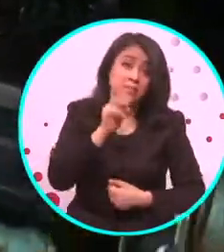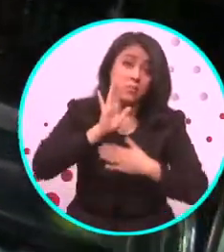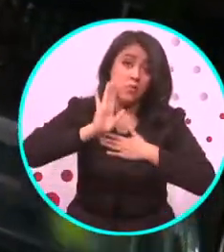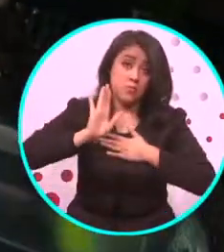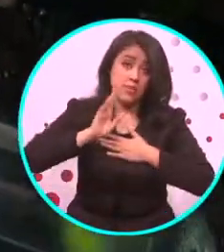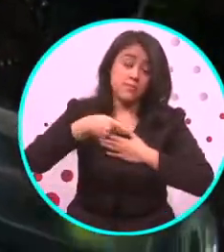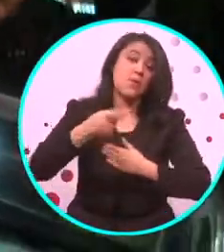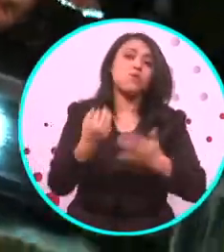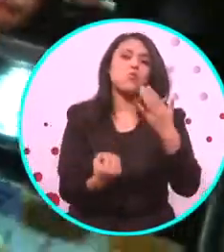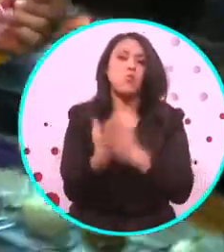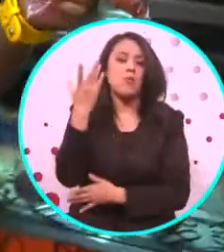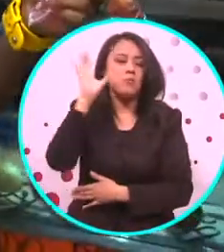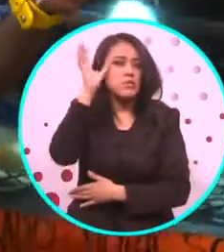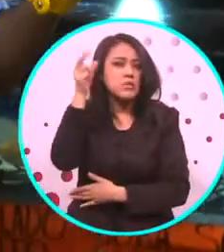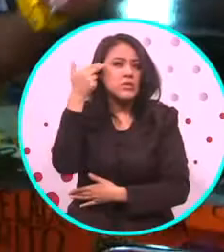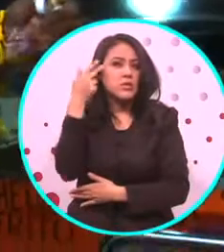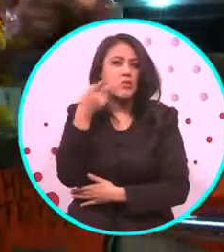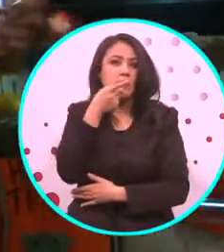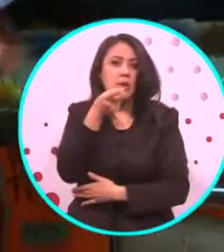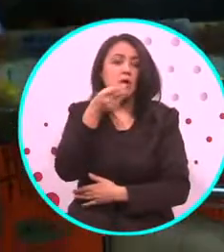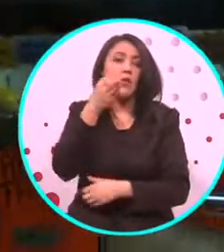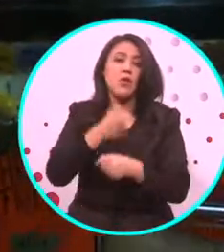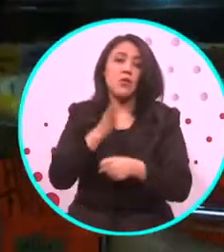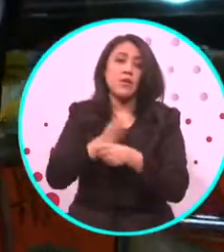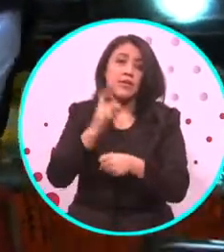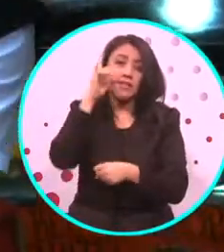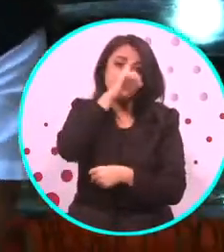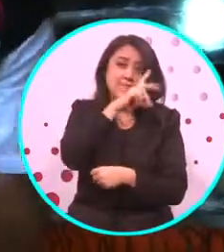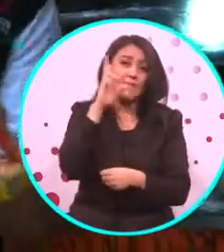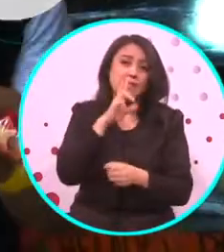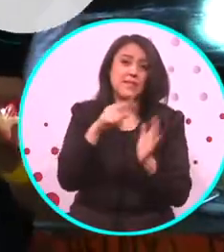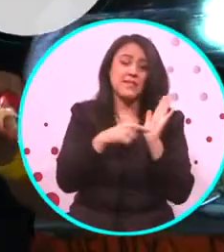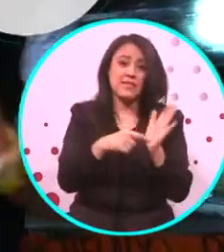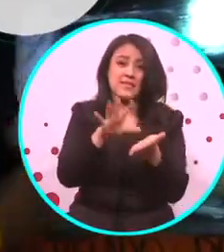para el Año Nuevo Chino? Pero eso sí está en chino. Ahí